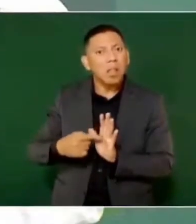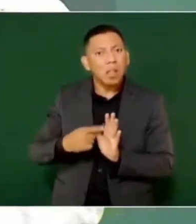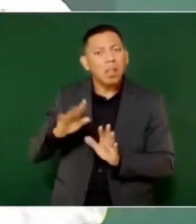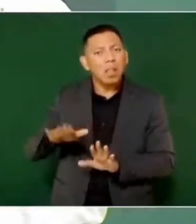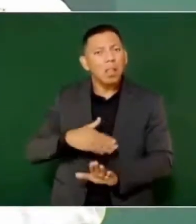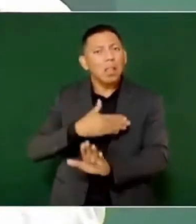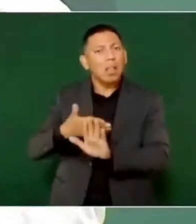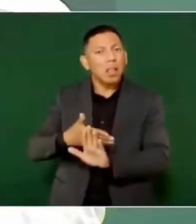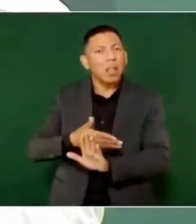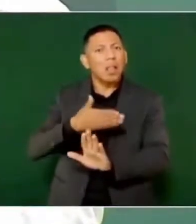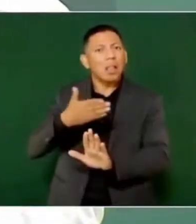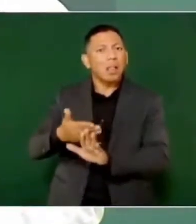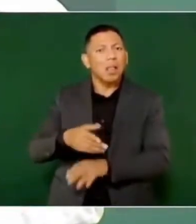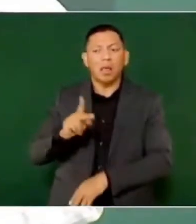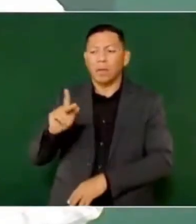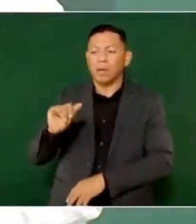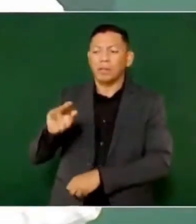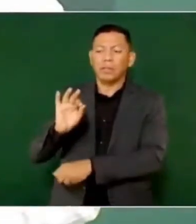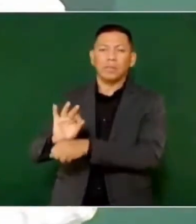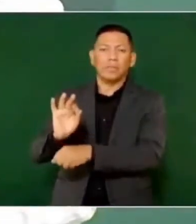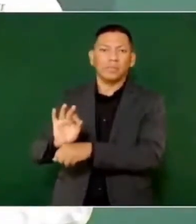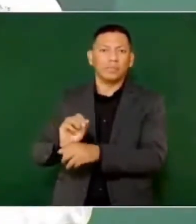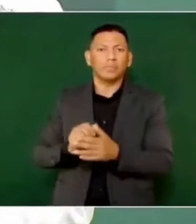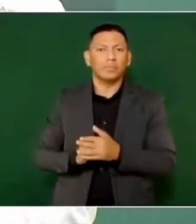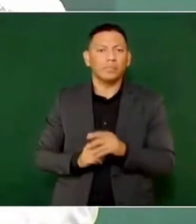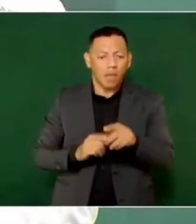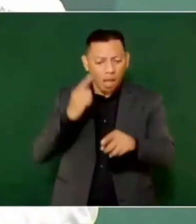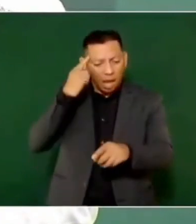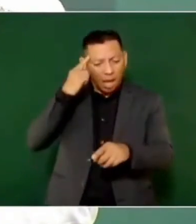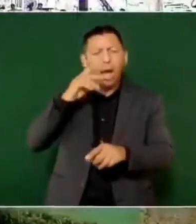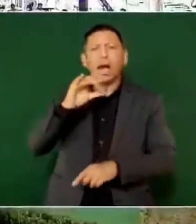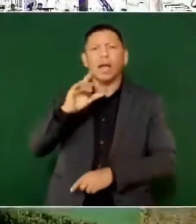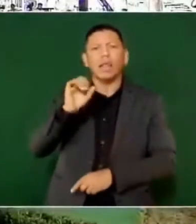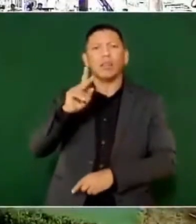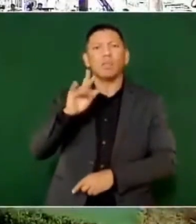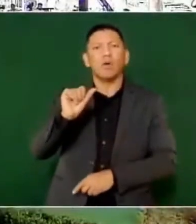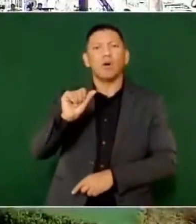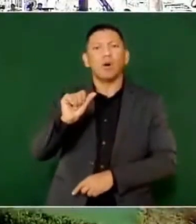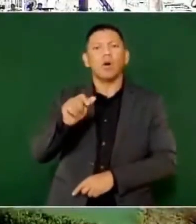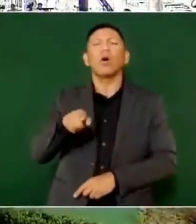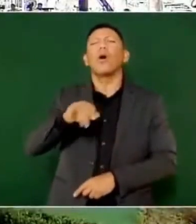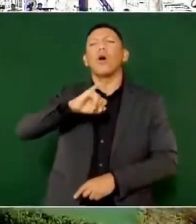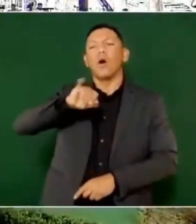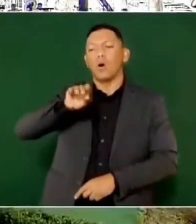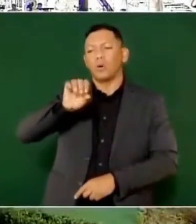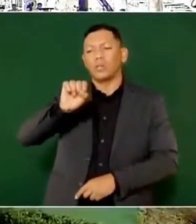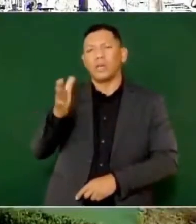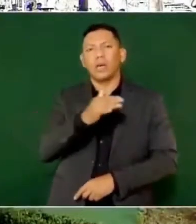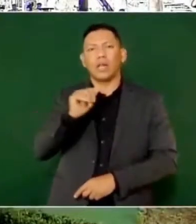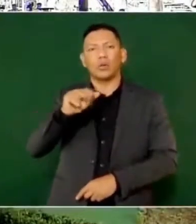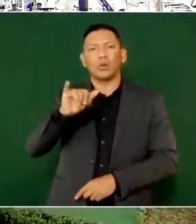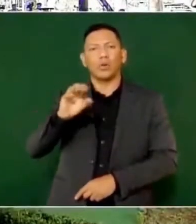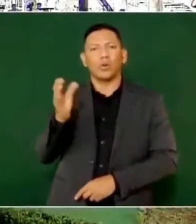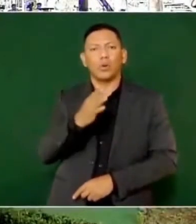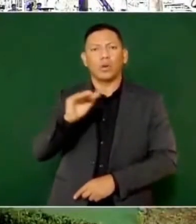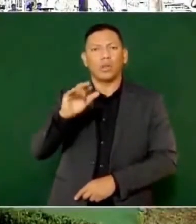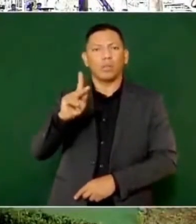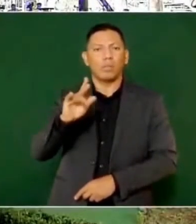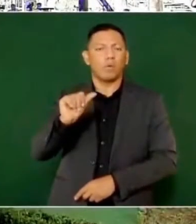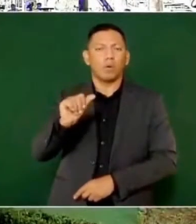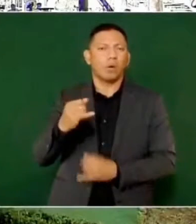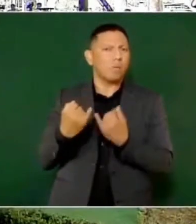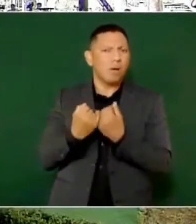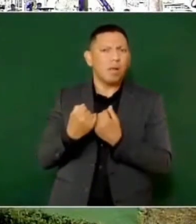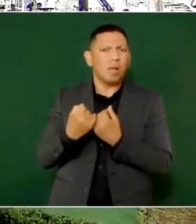también un pseudo intelectual, Crespo. José Antonio Crespo. ¿Sí?